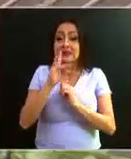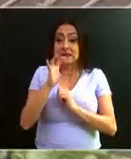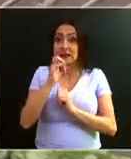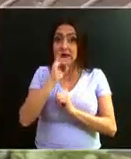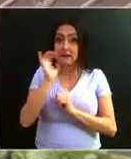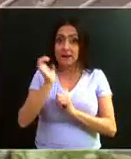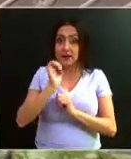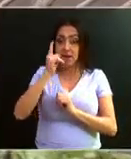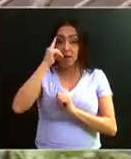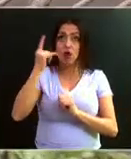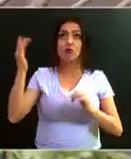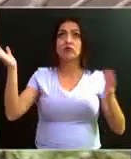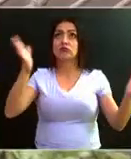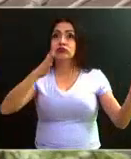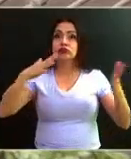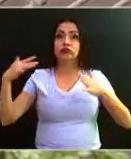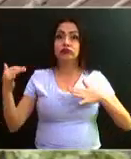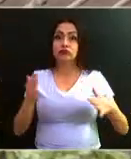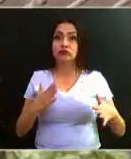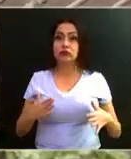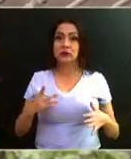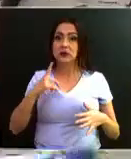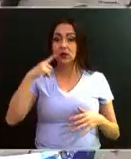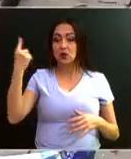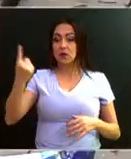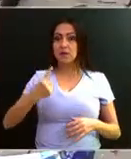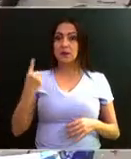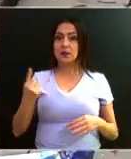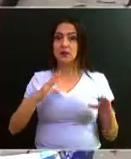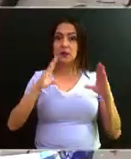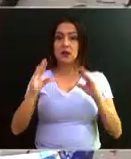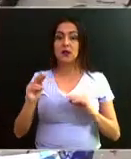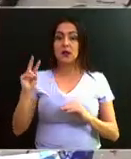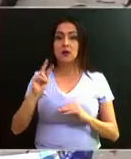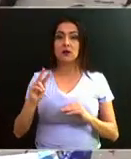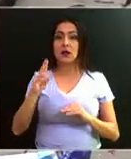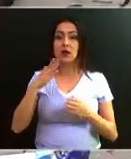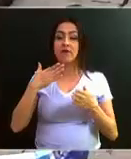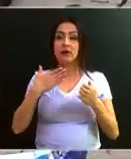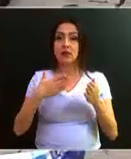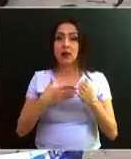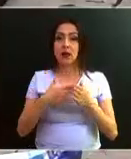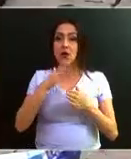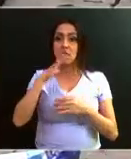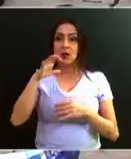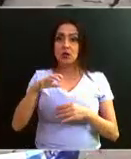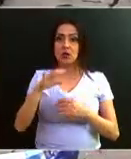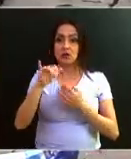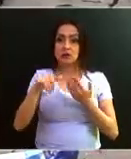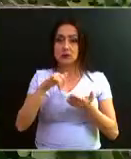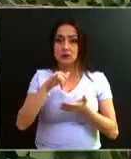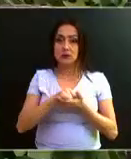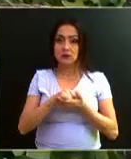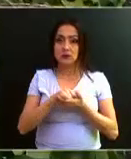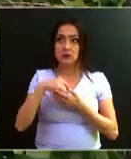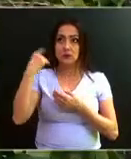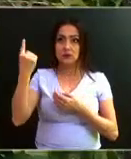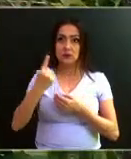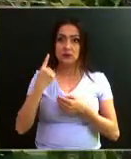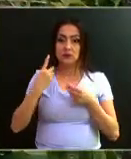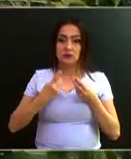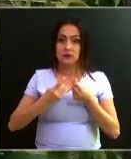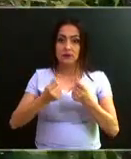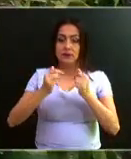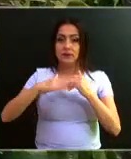emergencias generadas por las ráfagas descendentes de viento y el torbellino que la tarde del viernes afectaron principalmente al cantón de San José. Las ráfagas, con